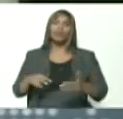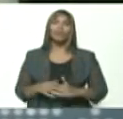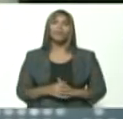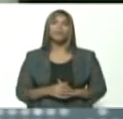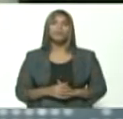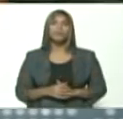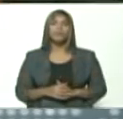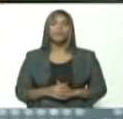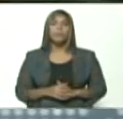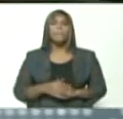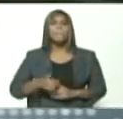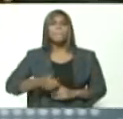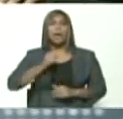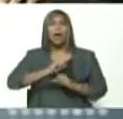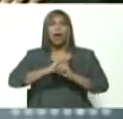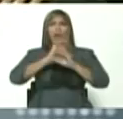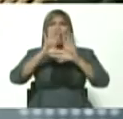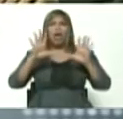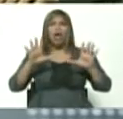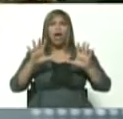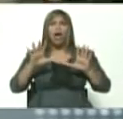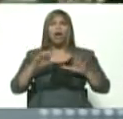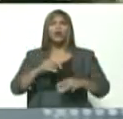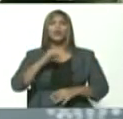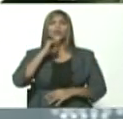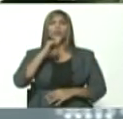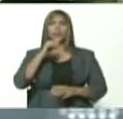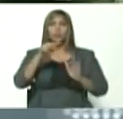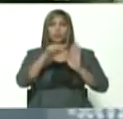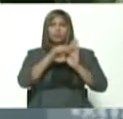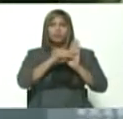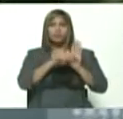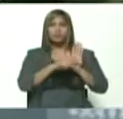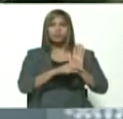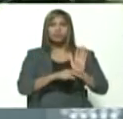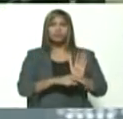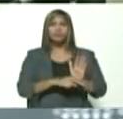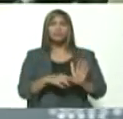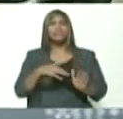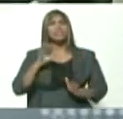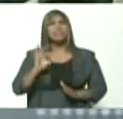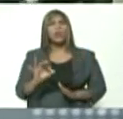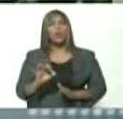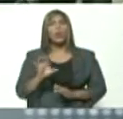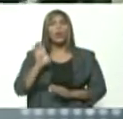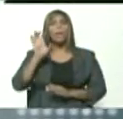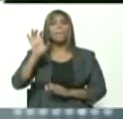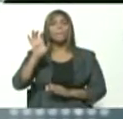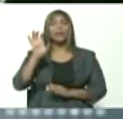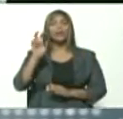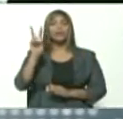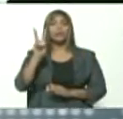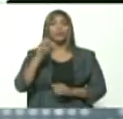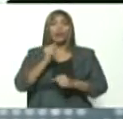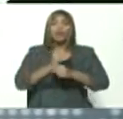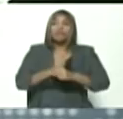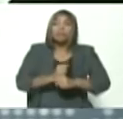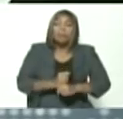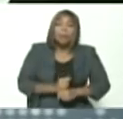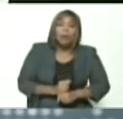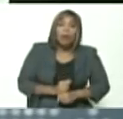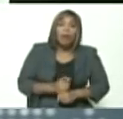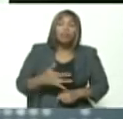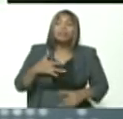tener precisión en estos anuncios importantes que estamos seguros que el país aguarda con interés,